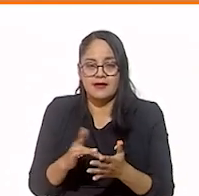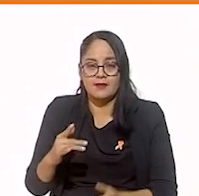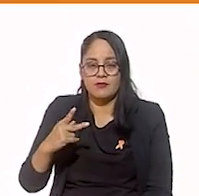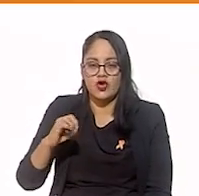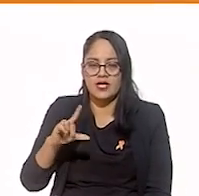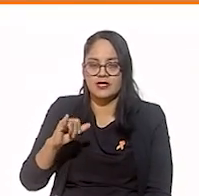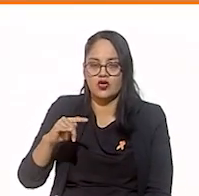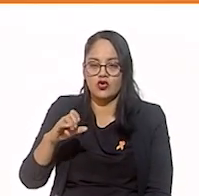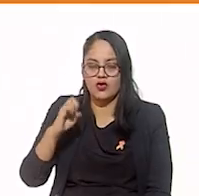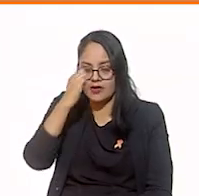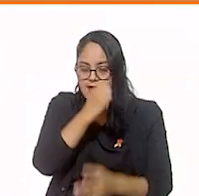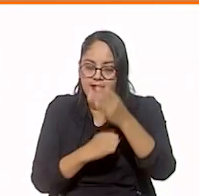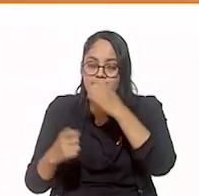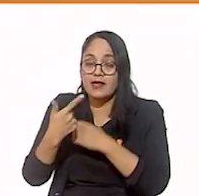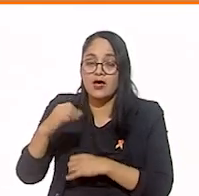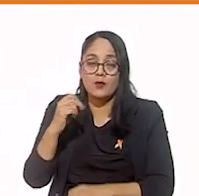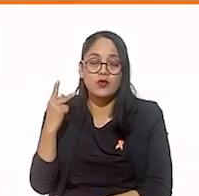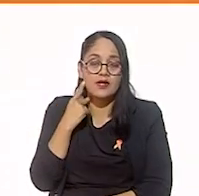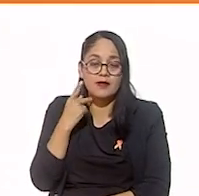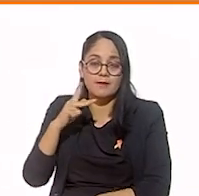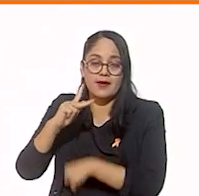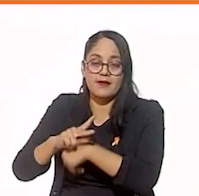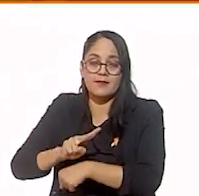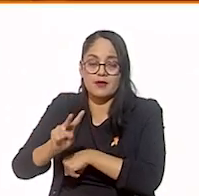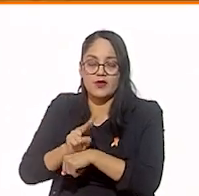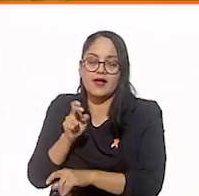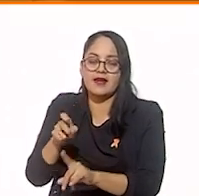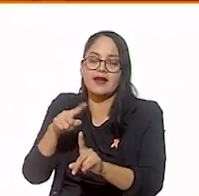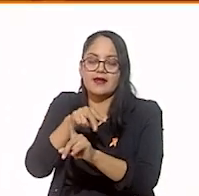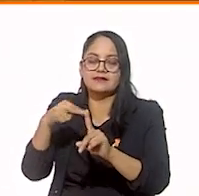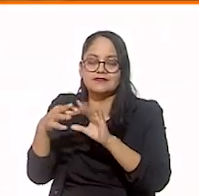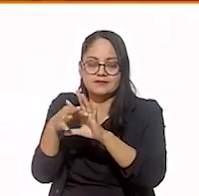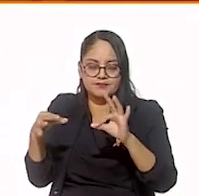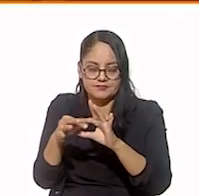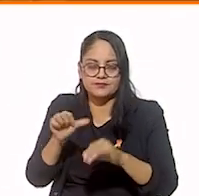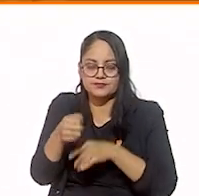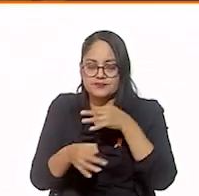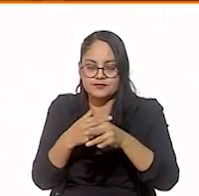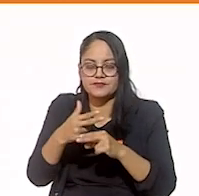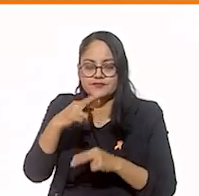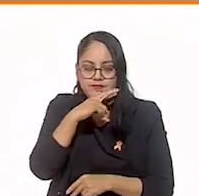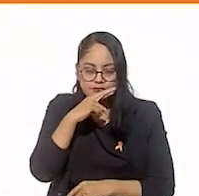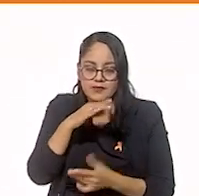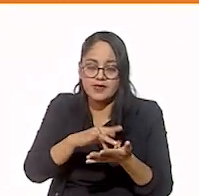Politólogo, analista especializado en geopolítica, venezolano, y hoy con este punto de vista aquí en 11 Noticias. Hasta pronto. Muchísimas gracias por la invitación. Gracias y buenos días.